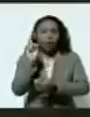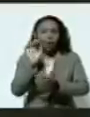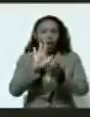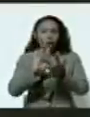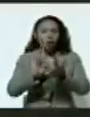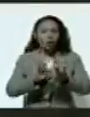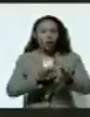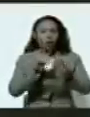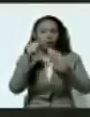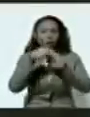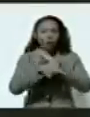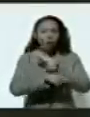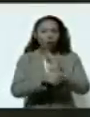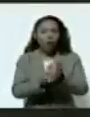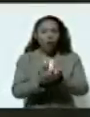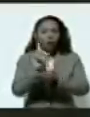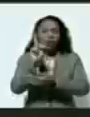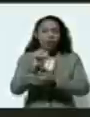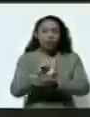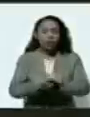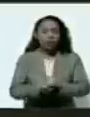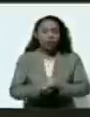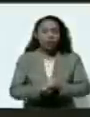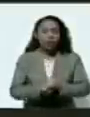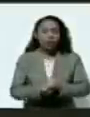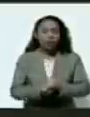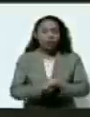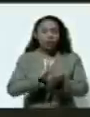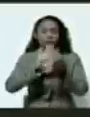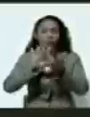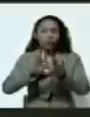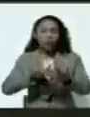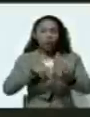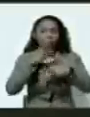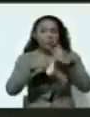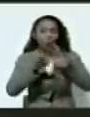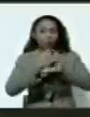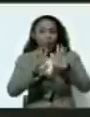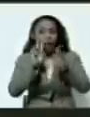muy profundos y también nexos políticos, ya lo veremos.